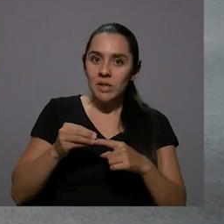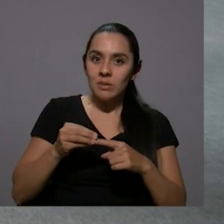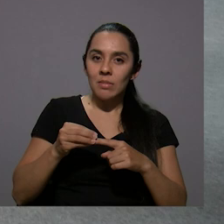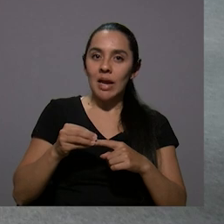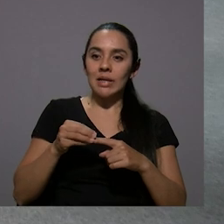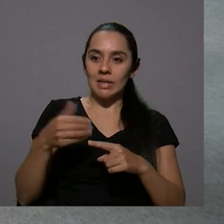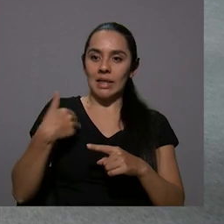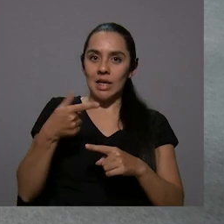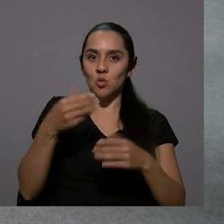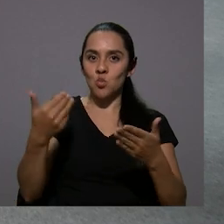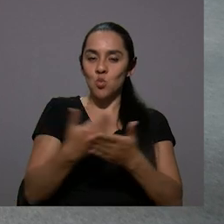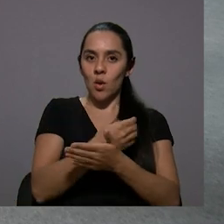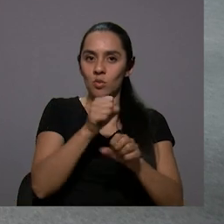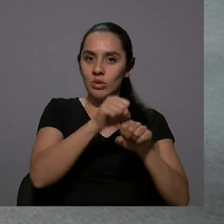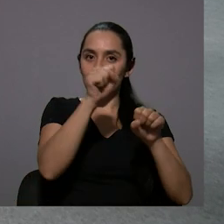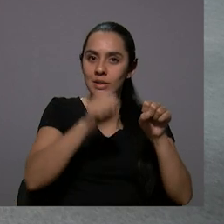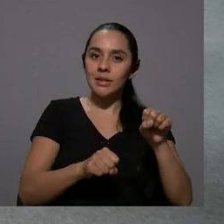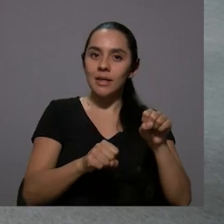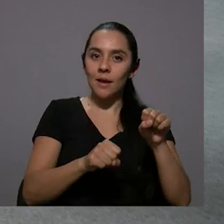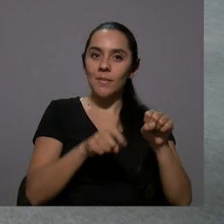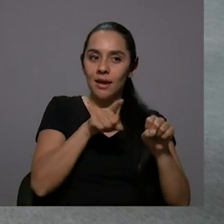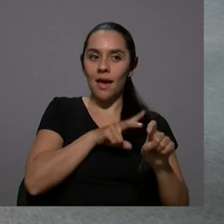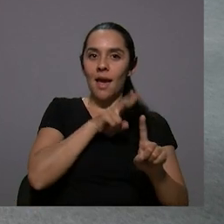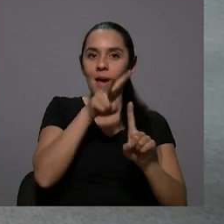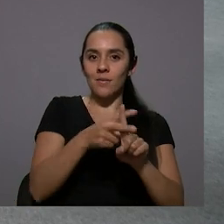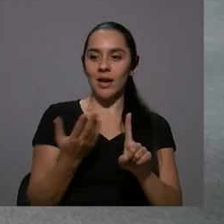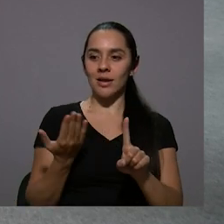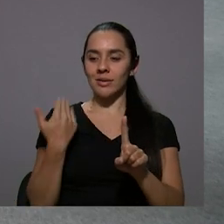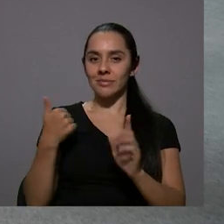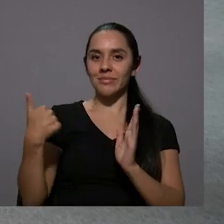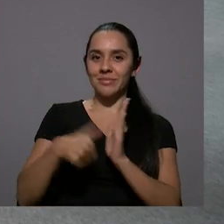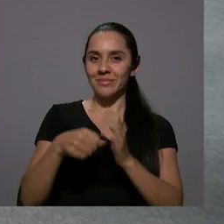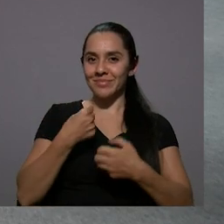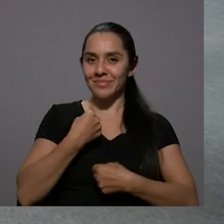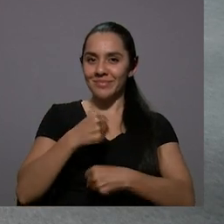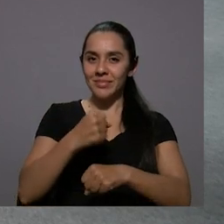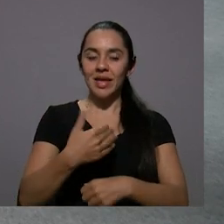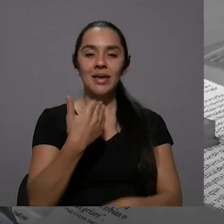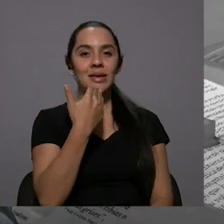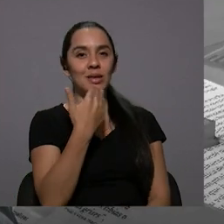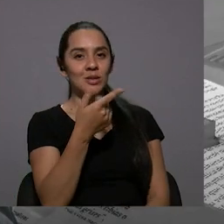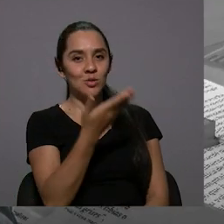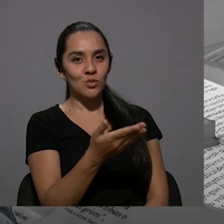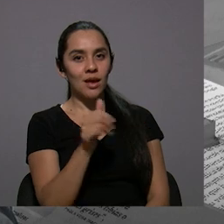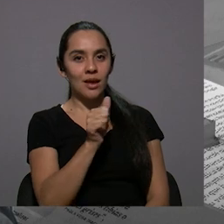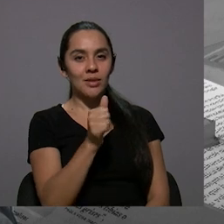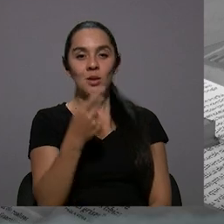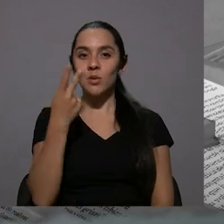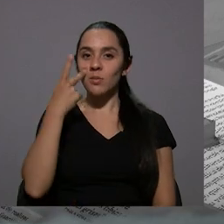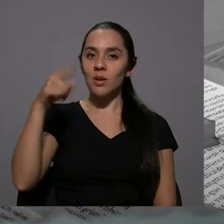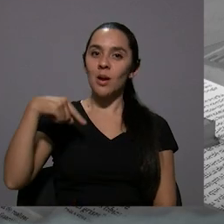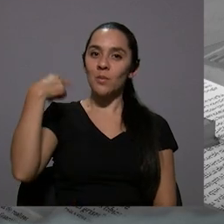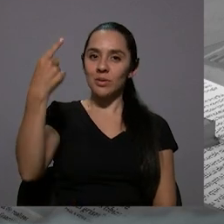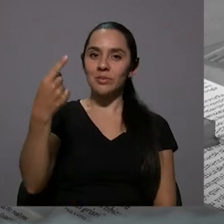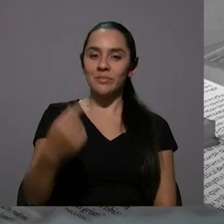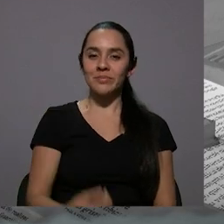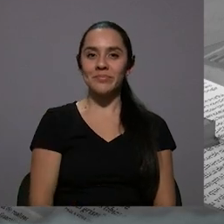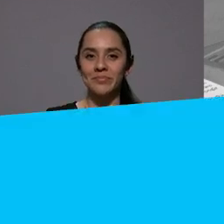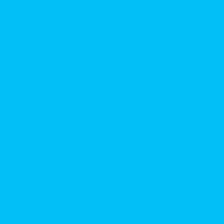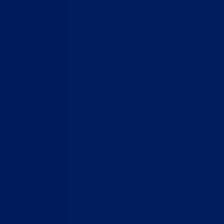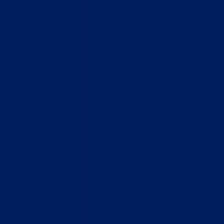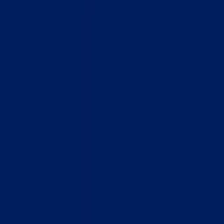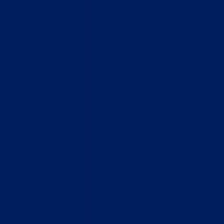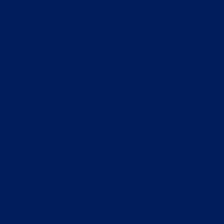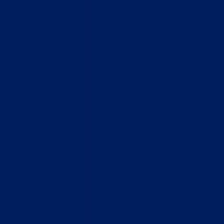ti con este nuevo sistema que aplicaron en las elecciones municipales gracias a usted doñ nos vemos la próxima